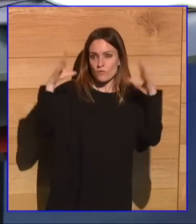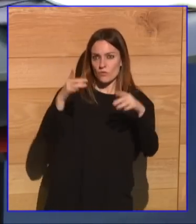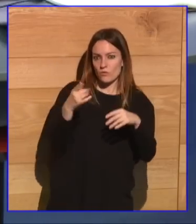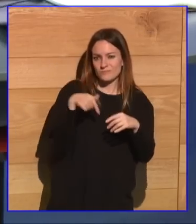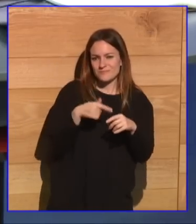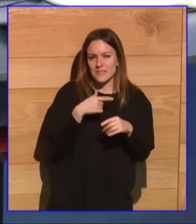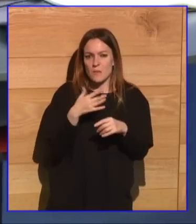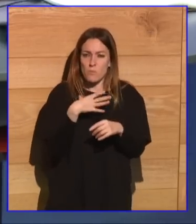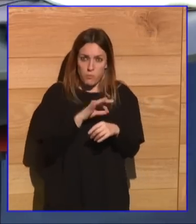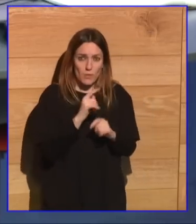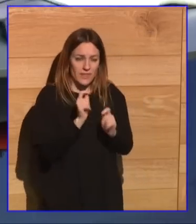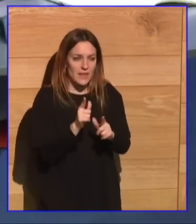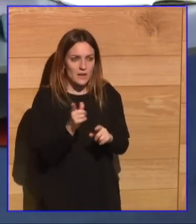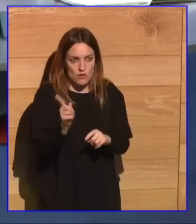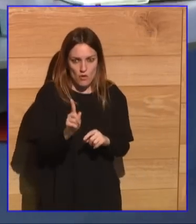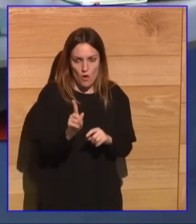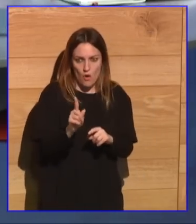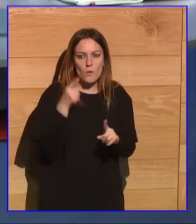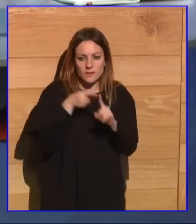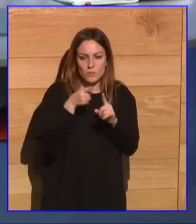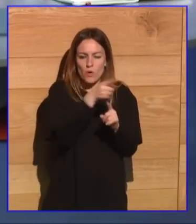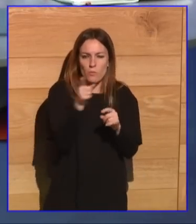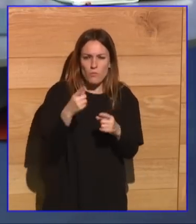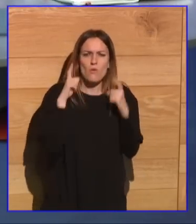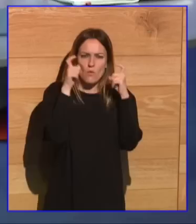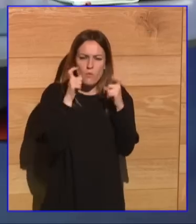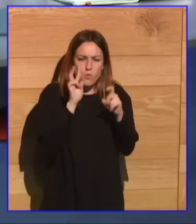que aparentemente habría que darte para que de alguna